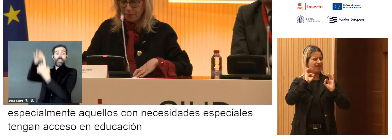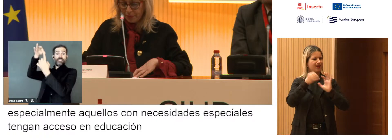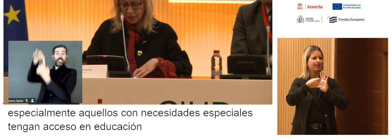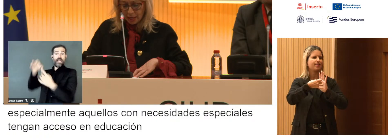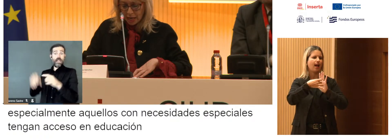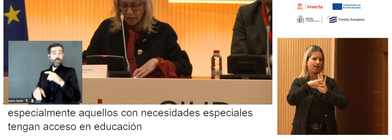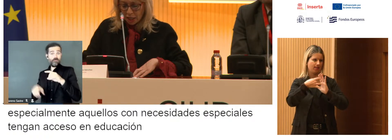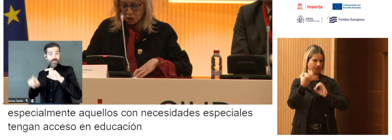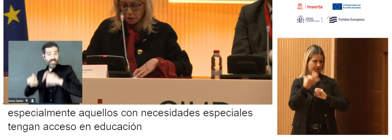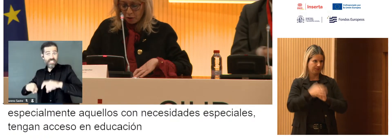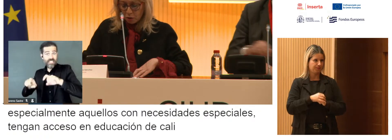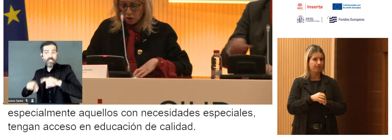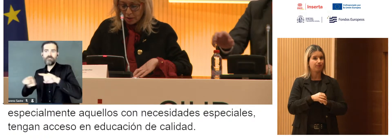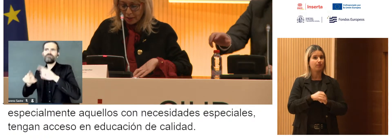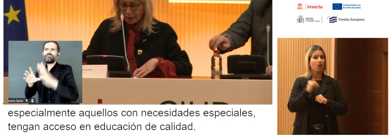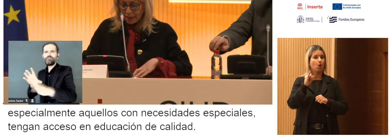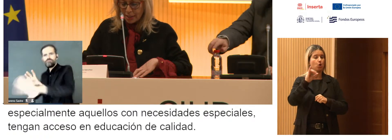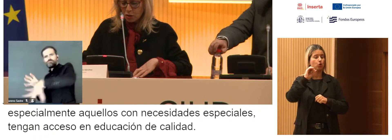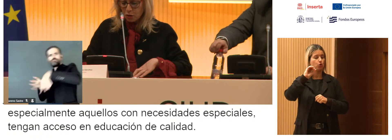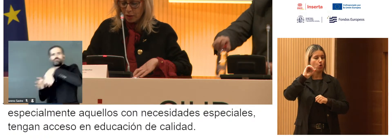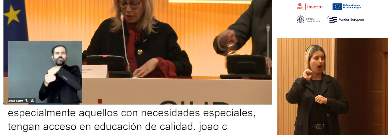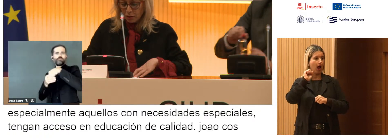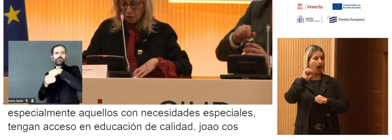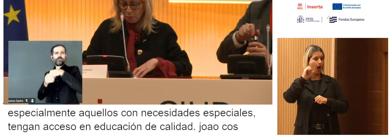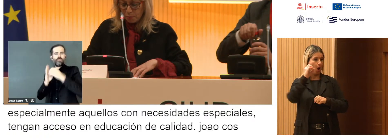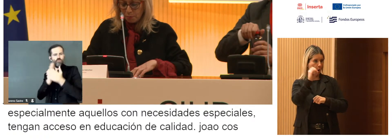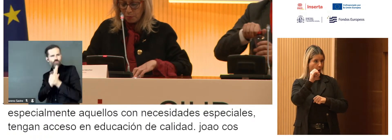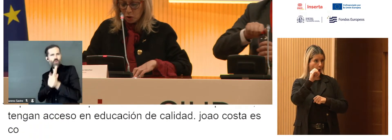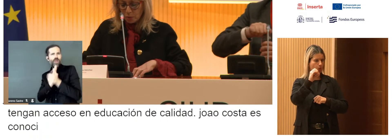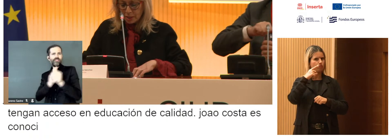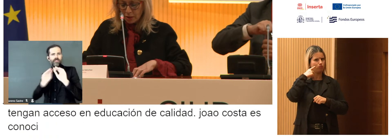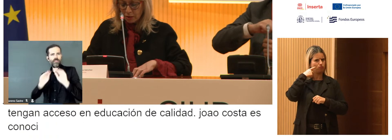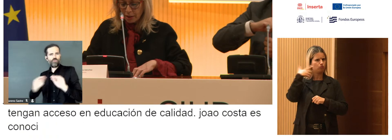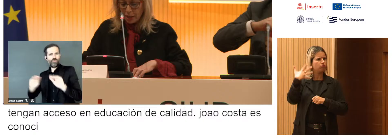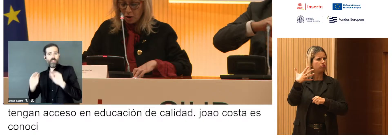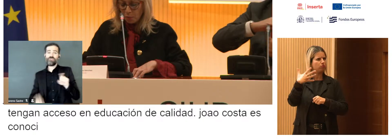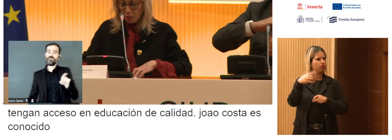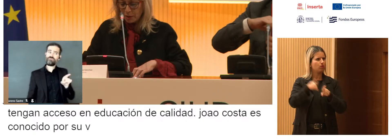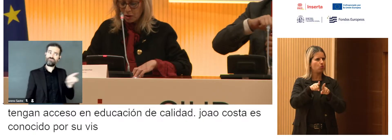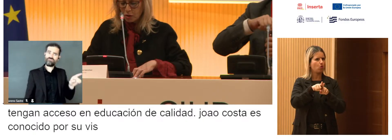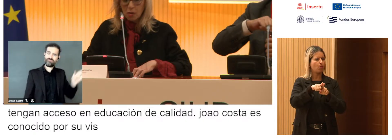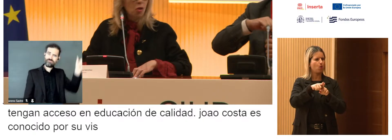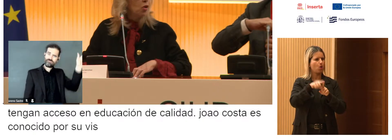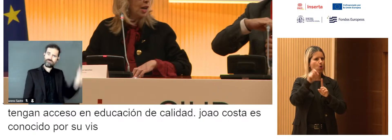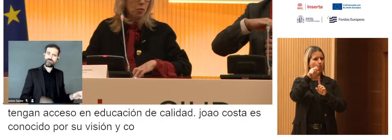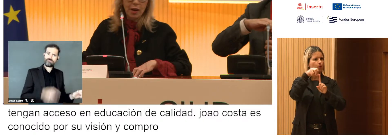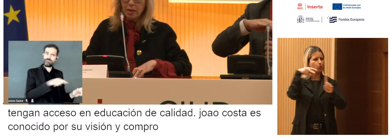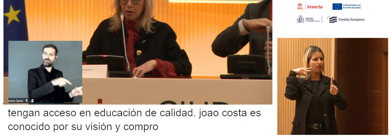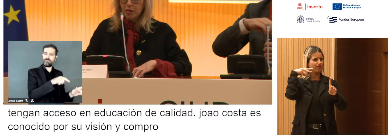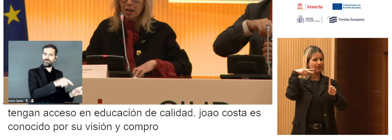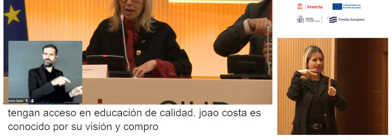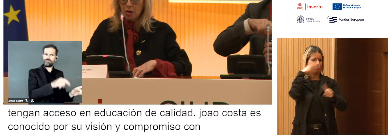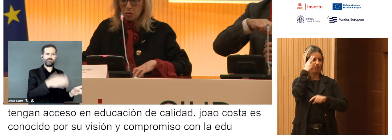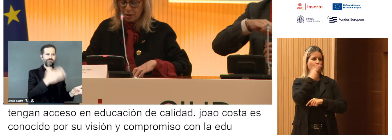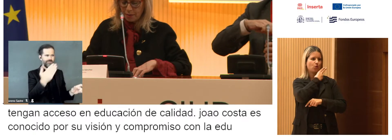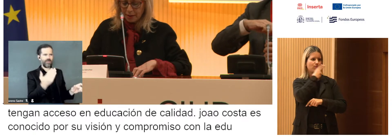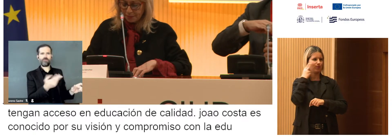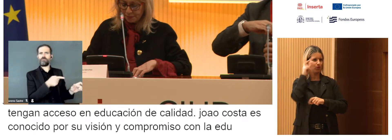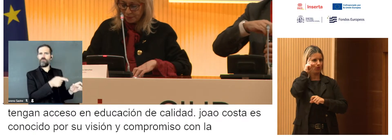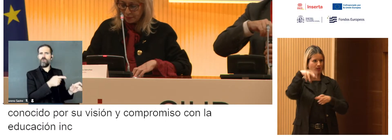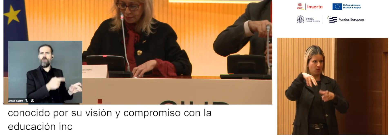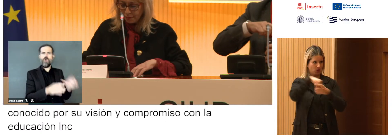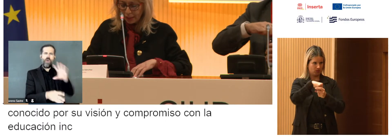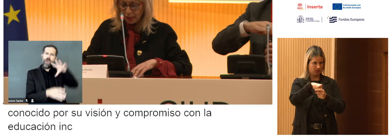calidad. Joao Costa es conocido por su visión y compromiso con la educación